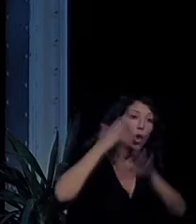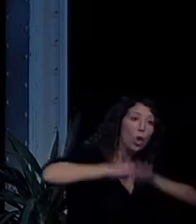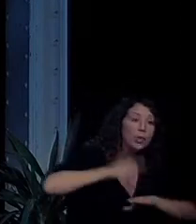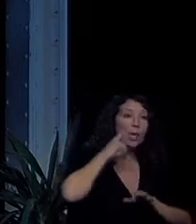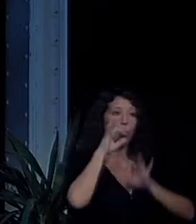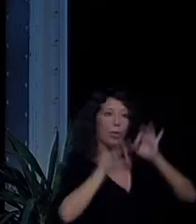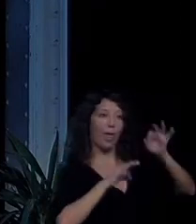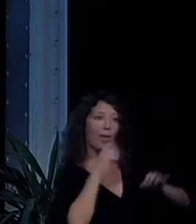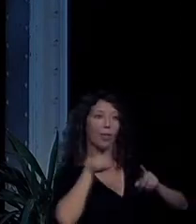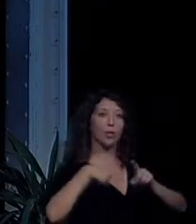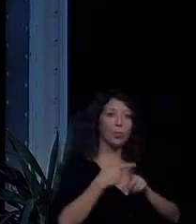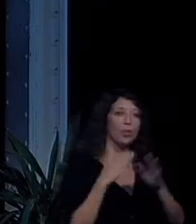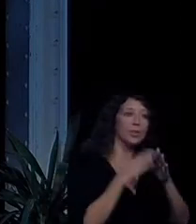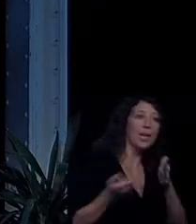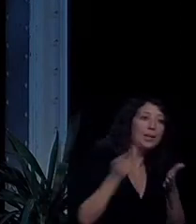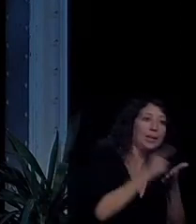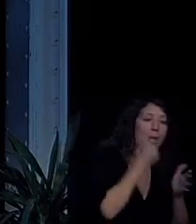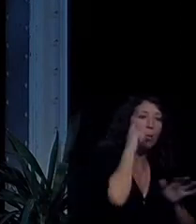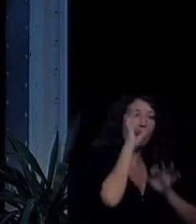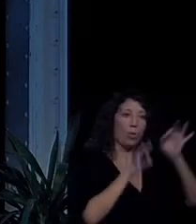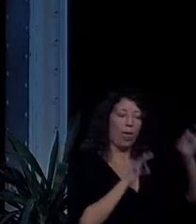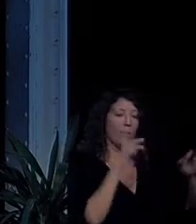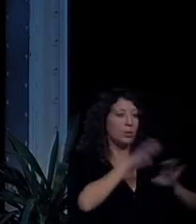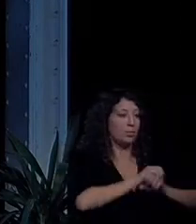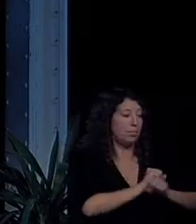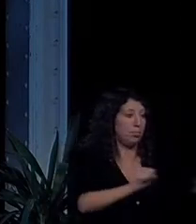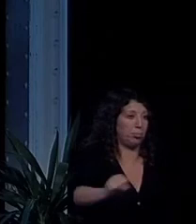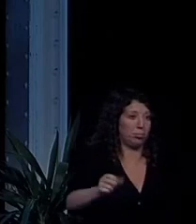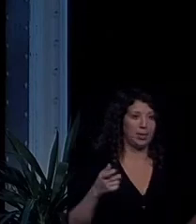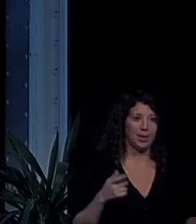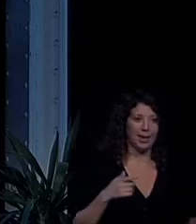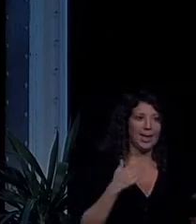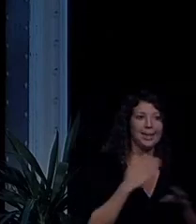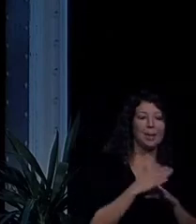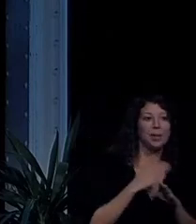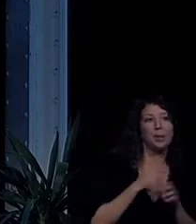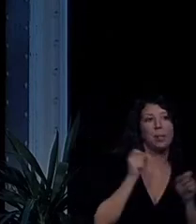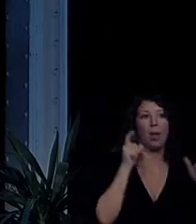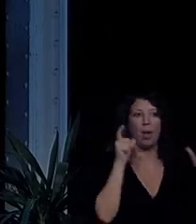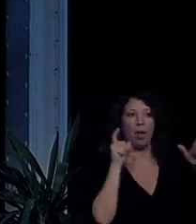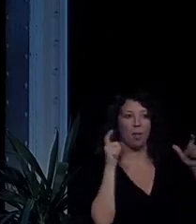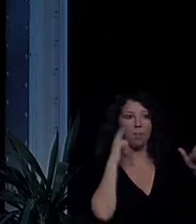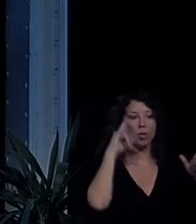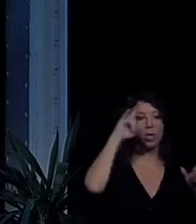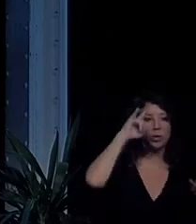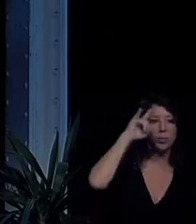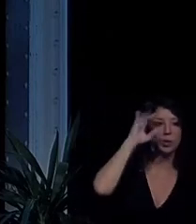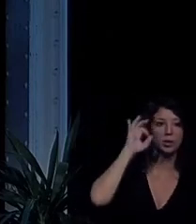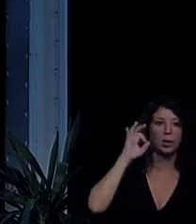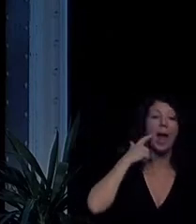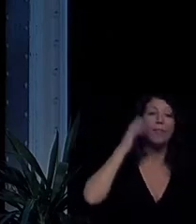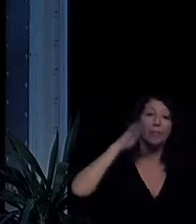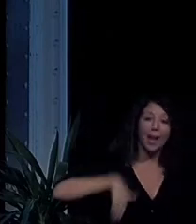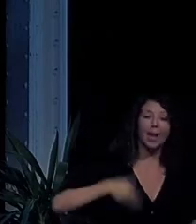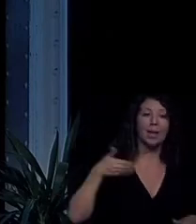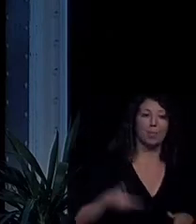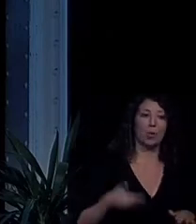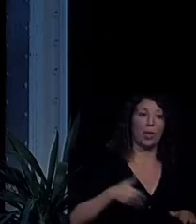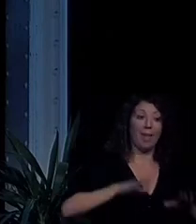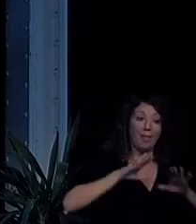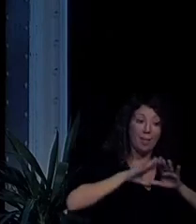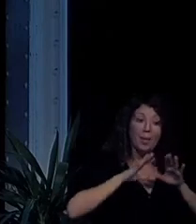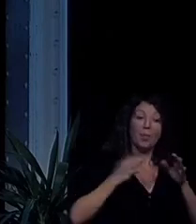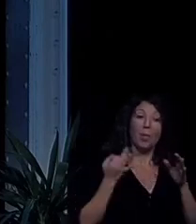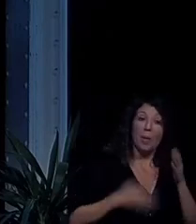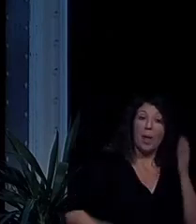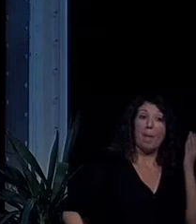casa por la noche, ¿no? Este es siempre la locura de estar en guardia y de estar alerta, ¿no? Por lo tanto, es fundamental que desde el feminismo